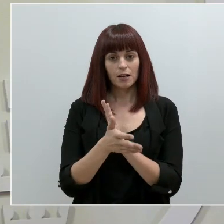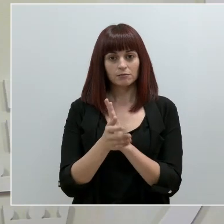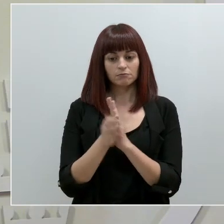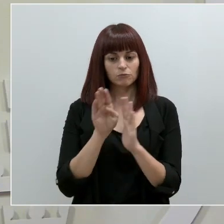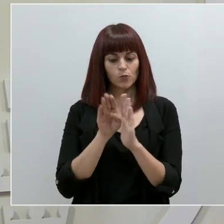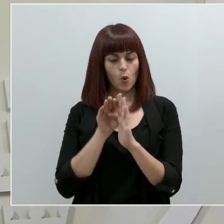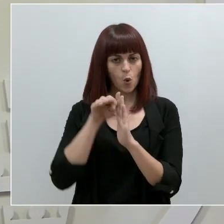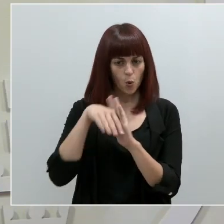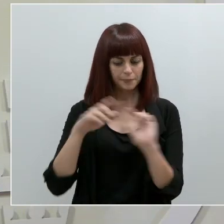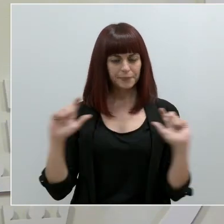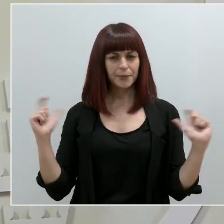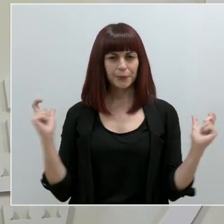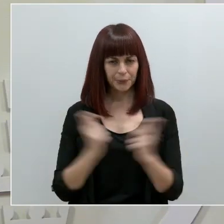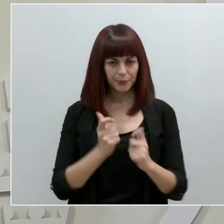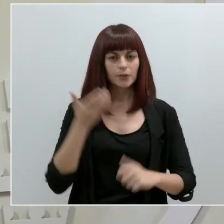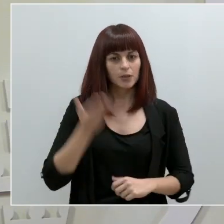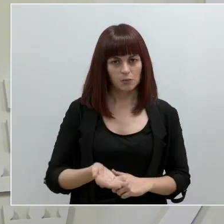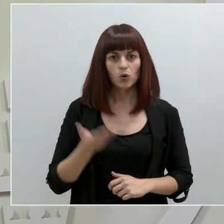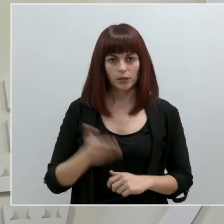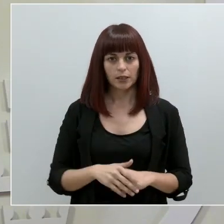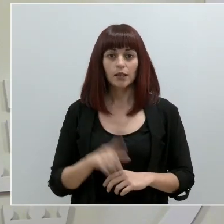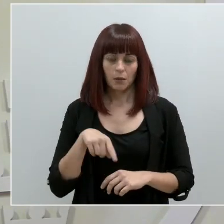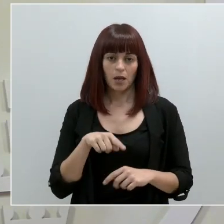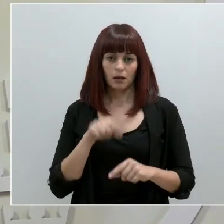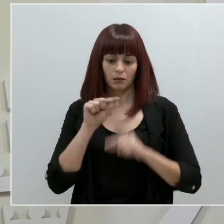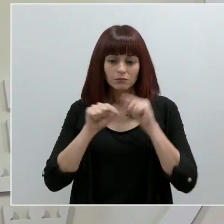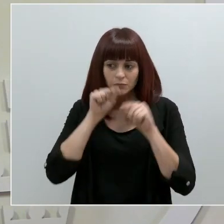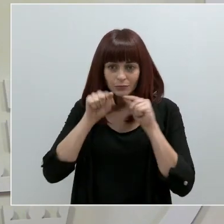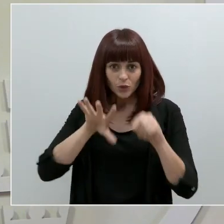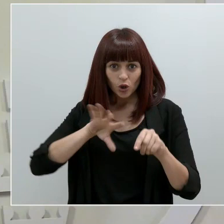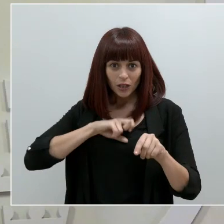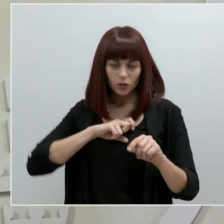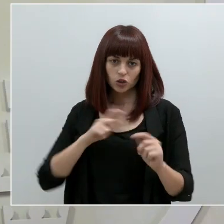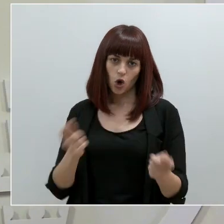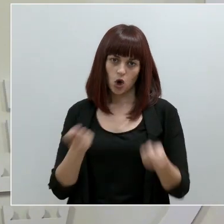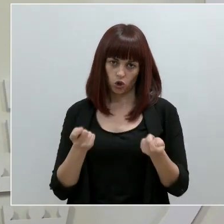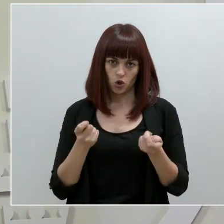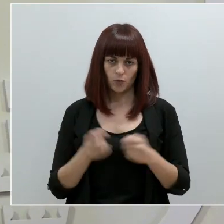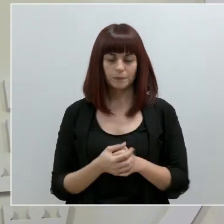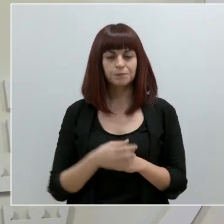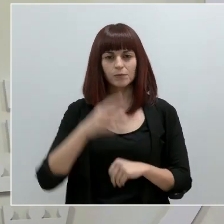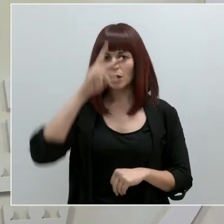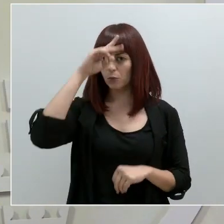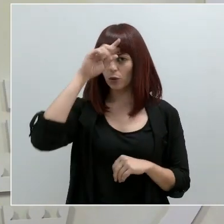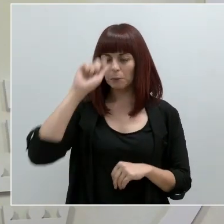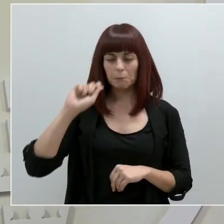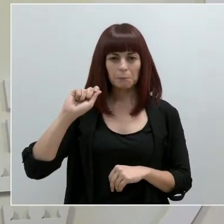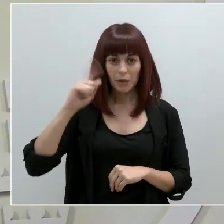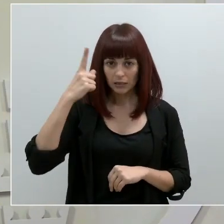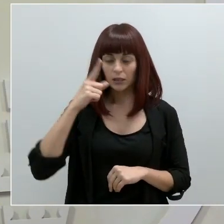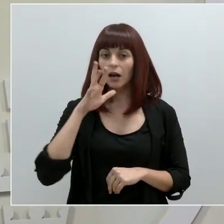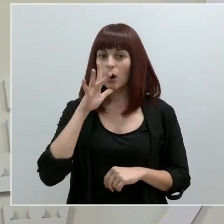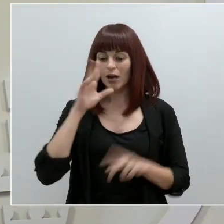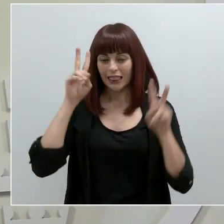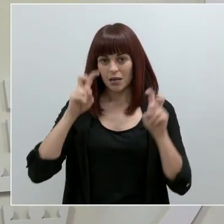forma importante el número de casos, conteniendo el número de contagios. Lo más preocupante sigue siendo en estos momentos la